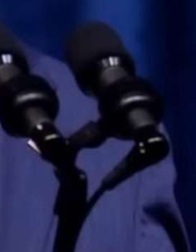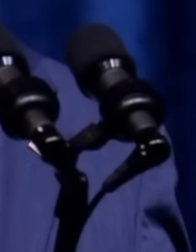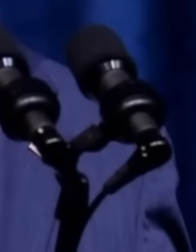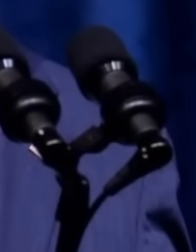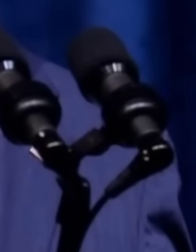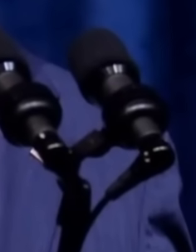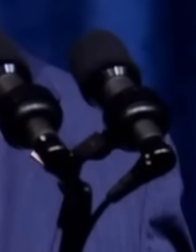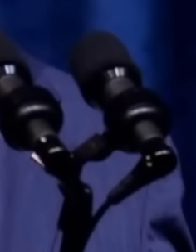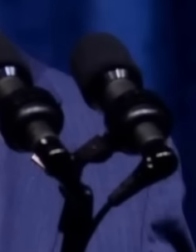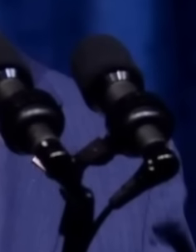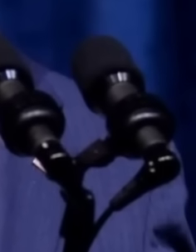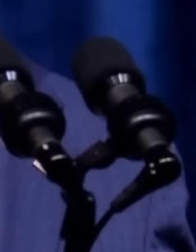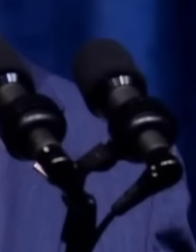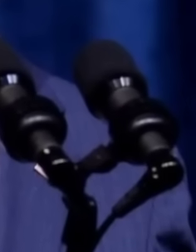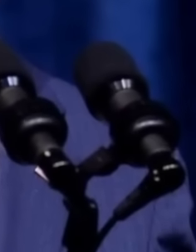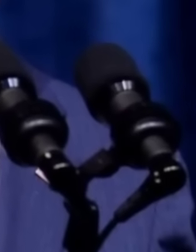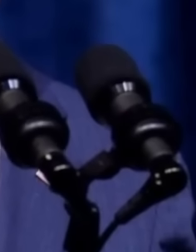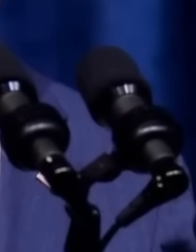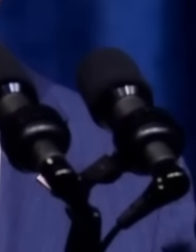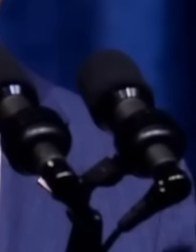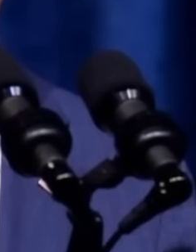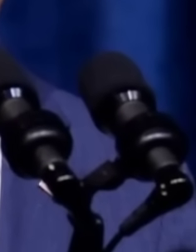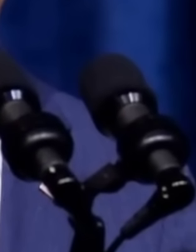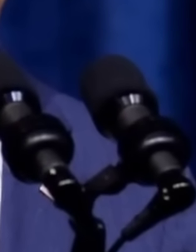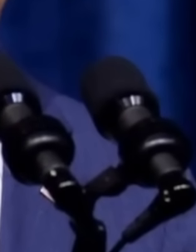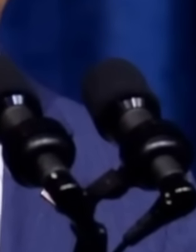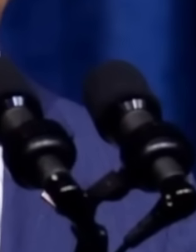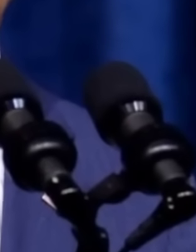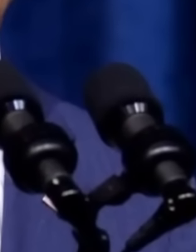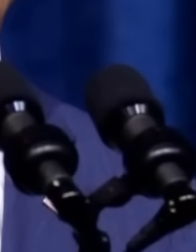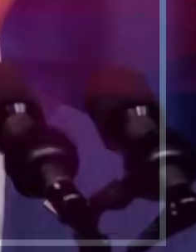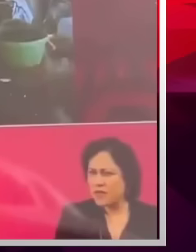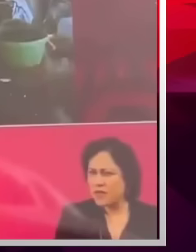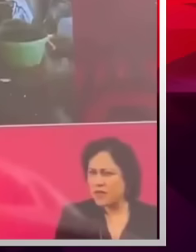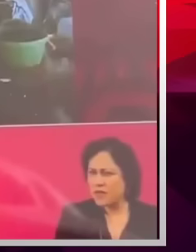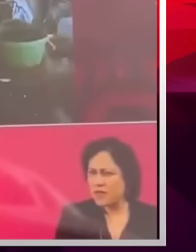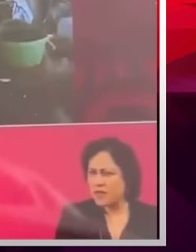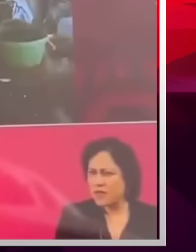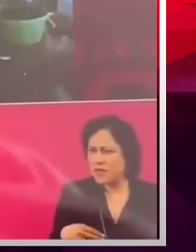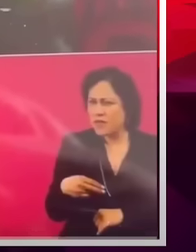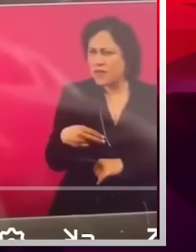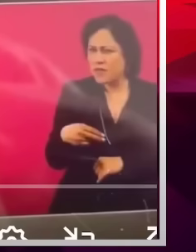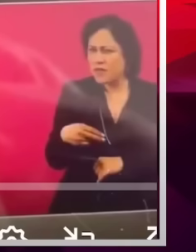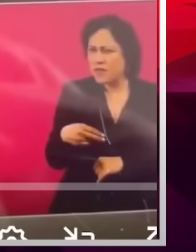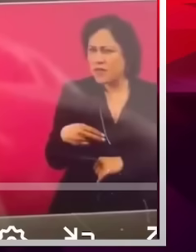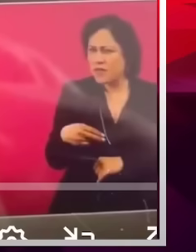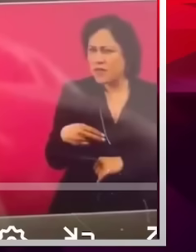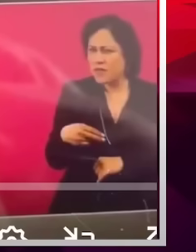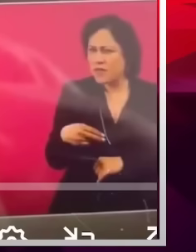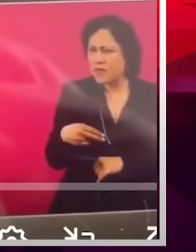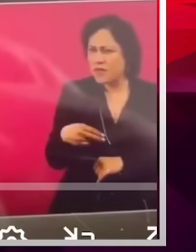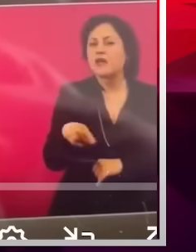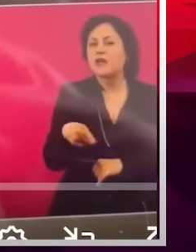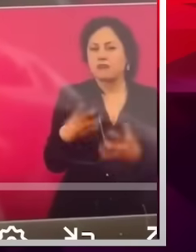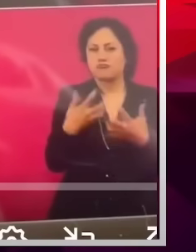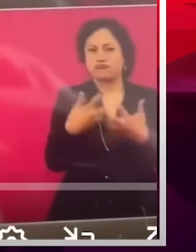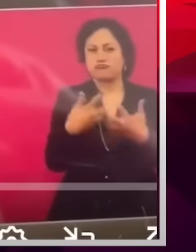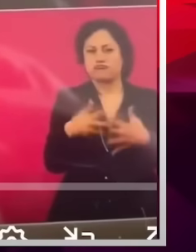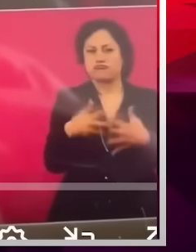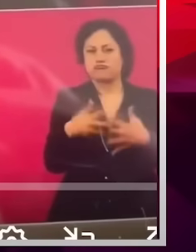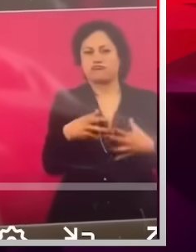sustancias que llegan hacia los Estados Unidos. Incluso también acordarán ustedes, si fue un escandalazo aquí en nuestro